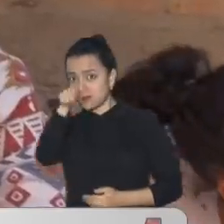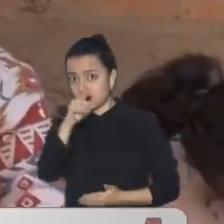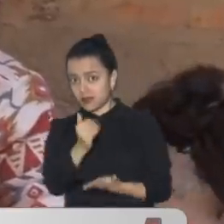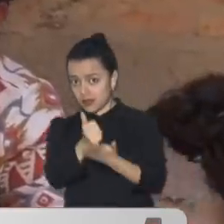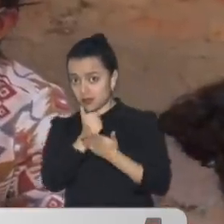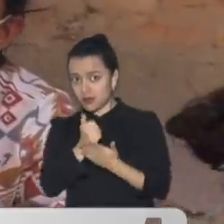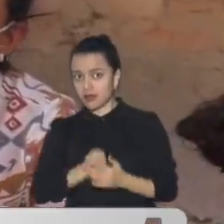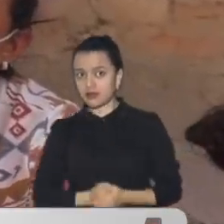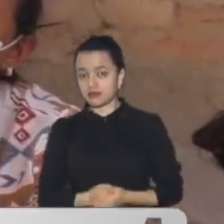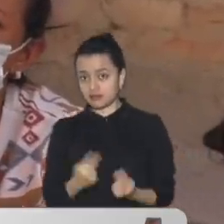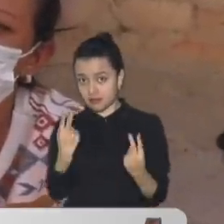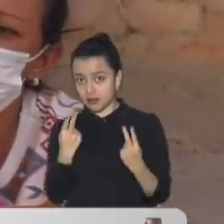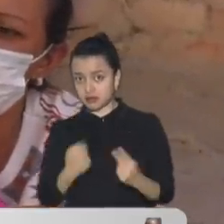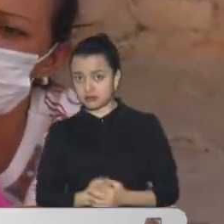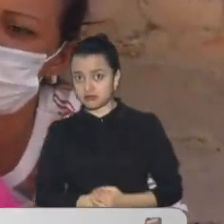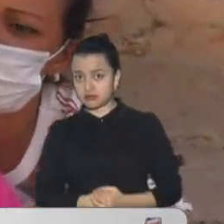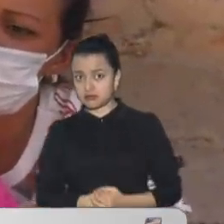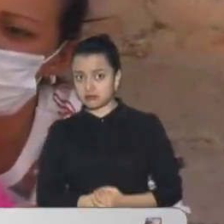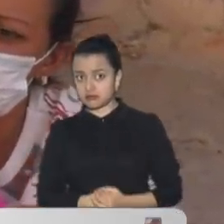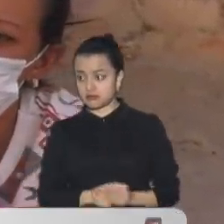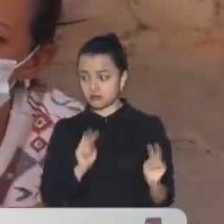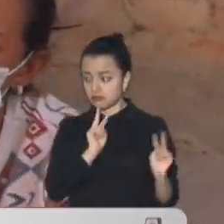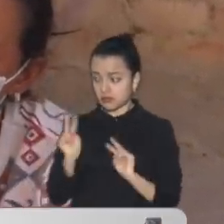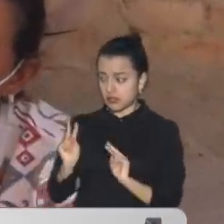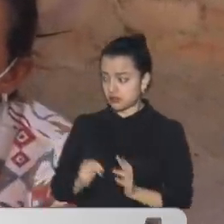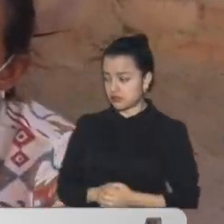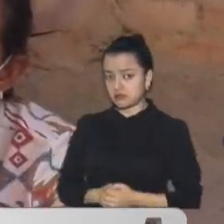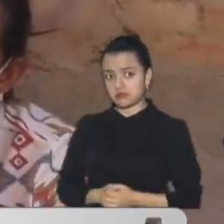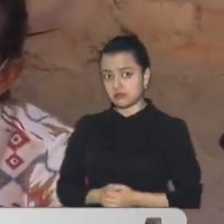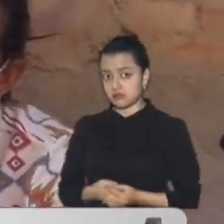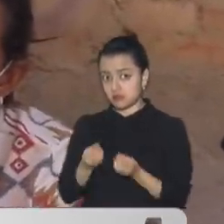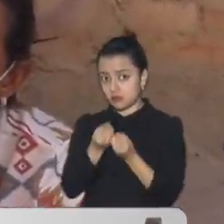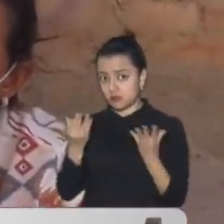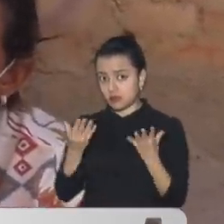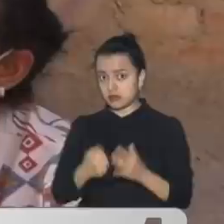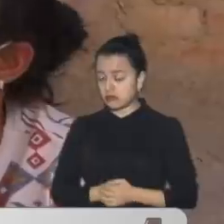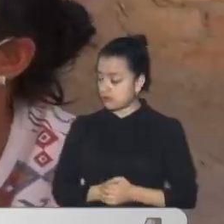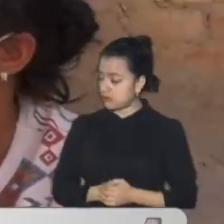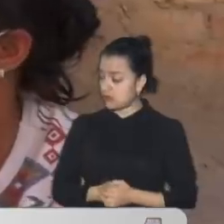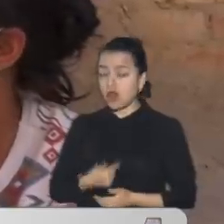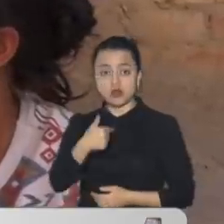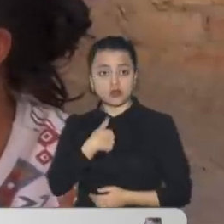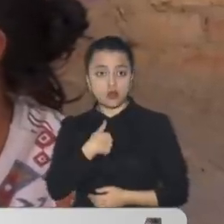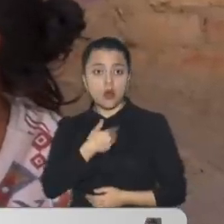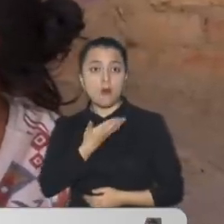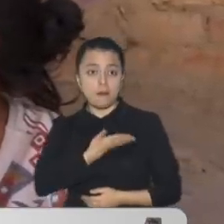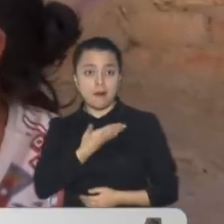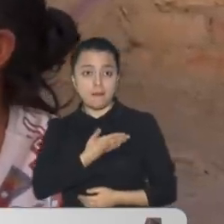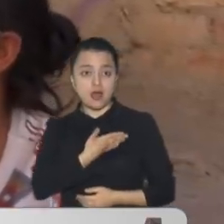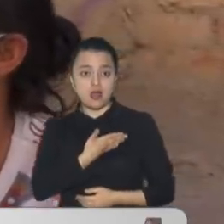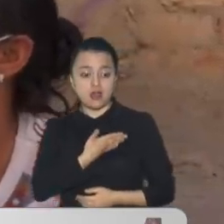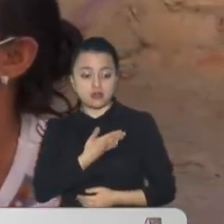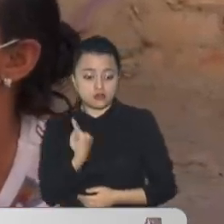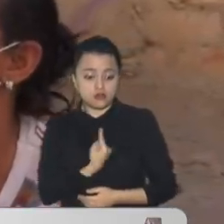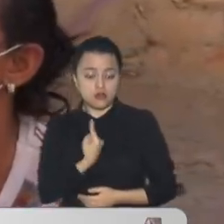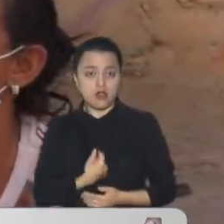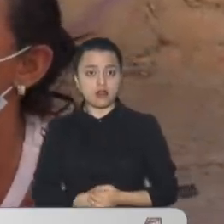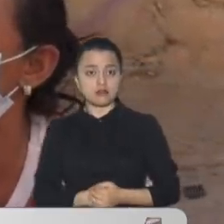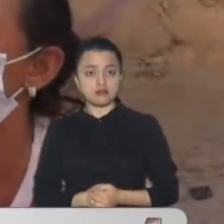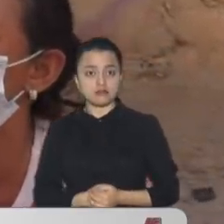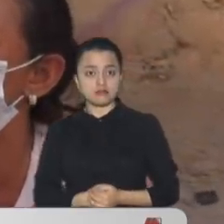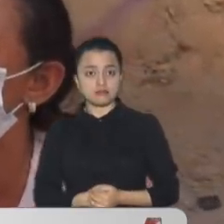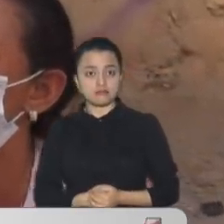mira, o sea, somos tantas personas, no tenemos ayuda de nadie. Yo por lo menos soy madre soltera, tengo 5 niños que están